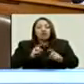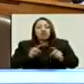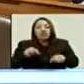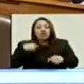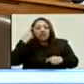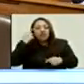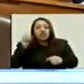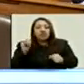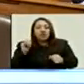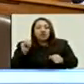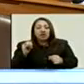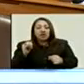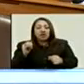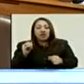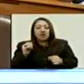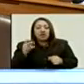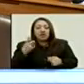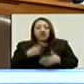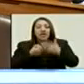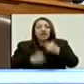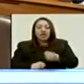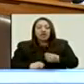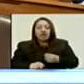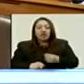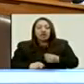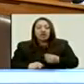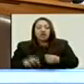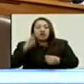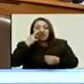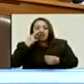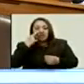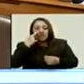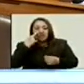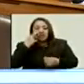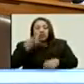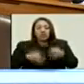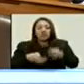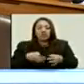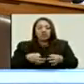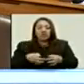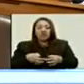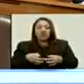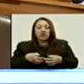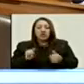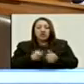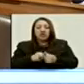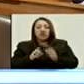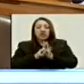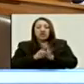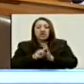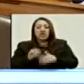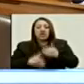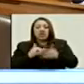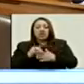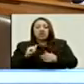esa identidad de hijo reconocido judicialmente con todos los derechos